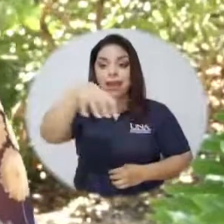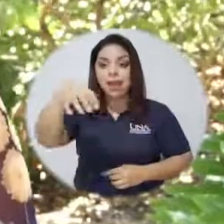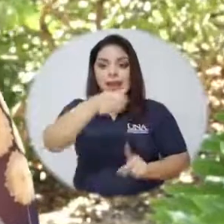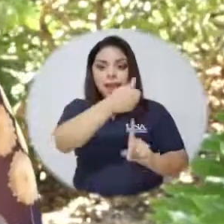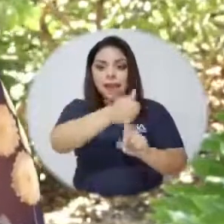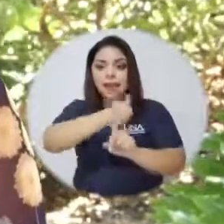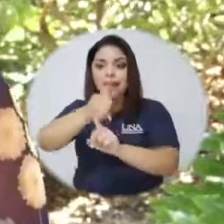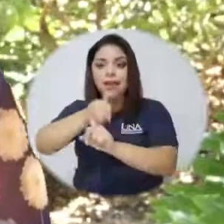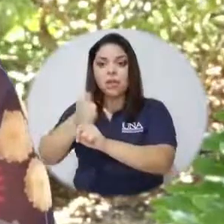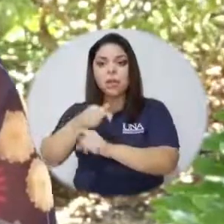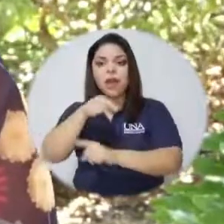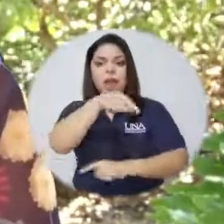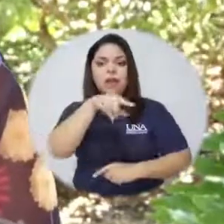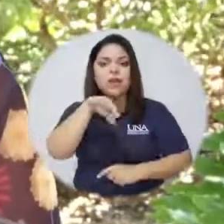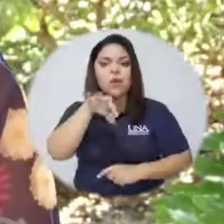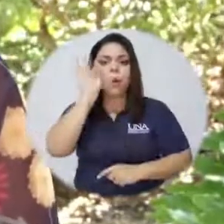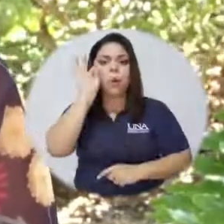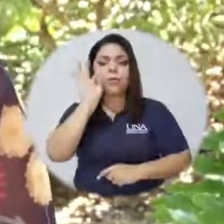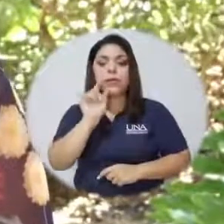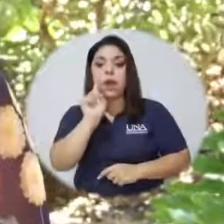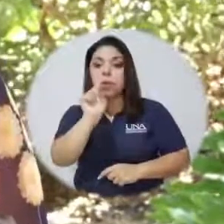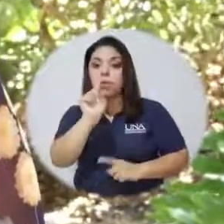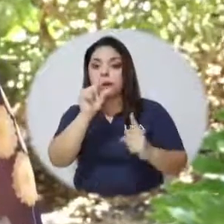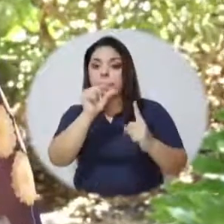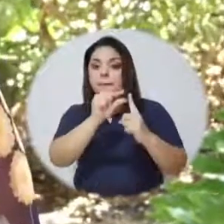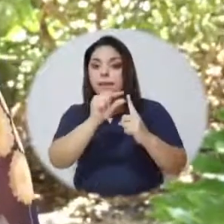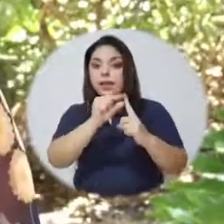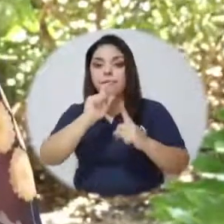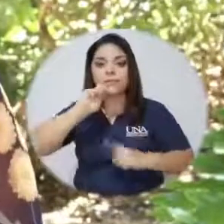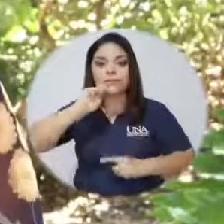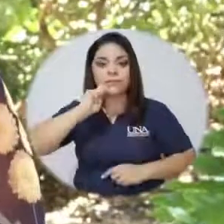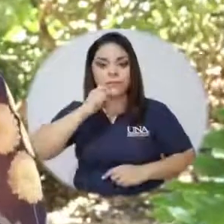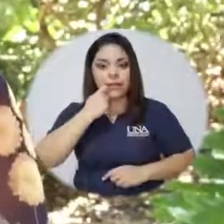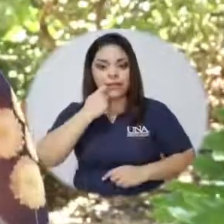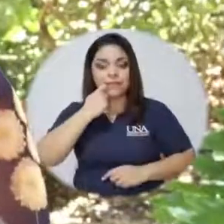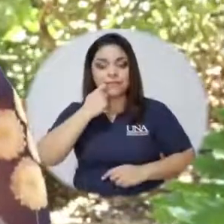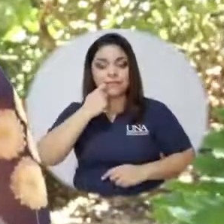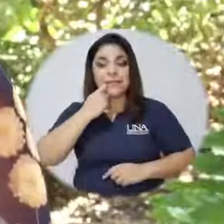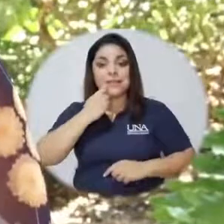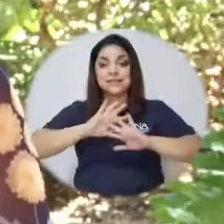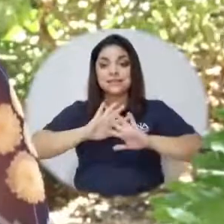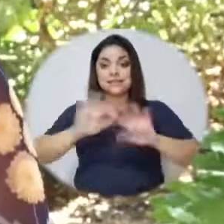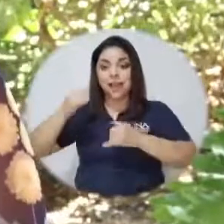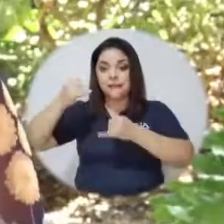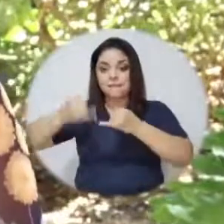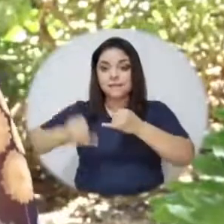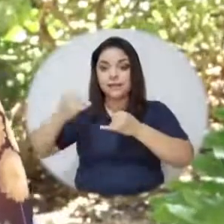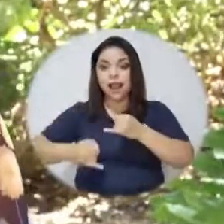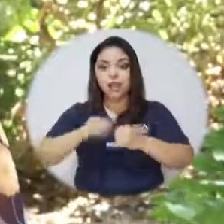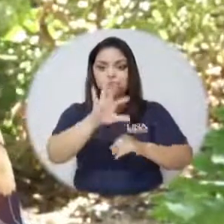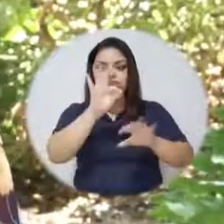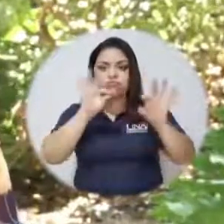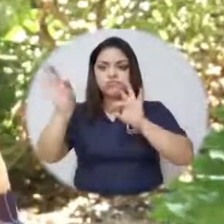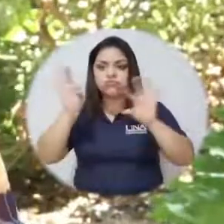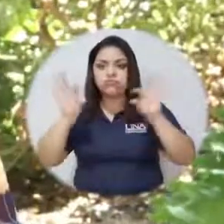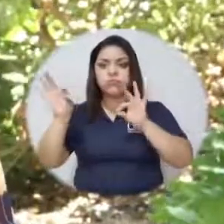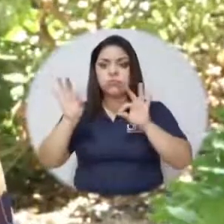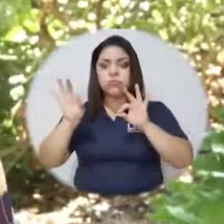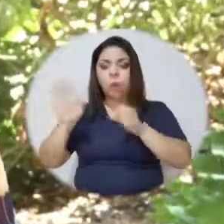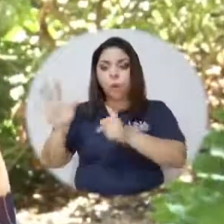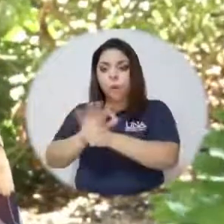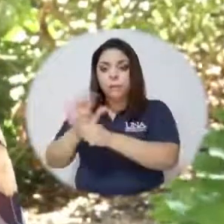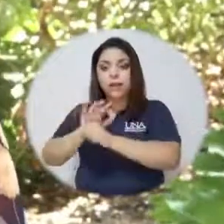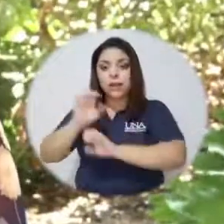estas instancias encontrarás una palabra clave. Si al final, cuando completas la evaluación de